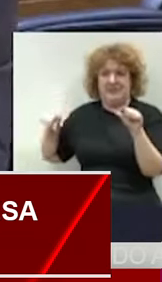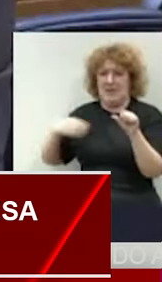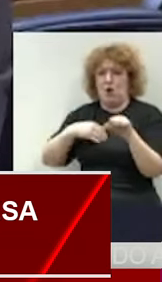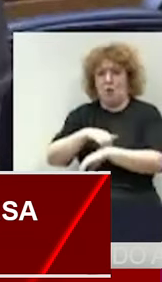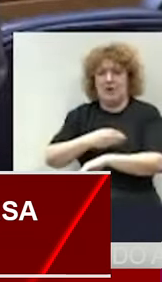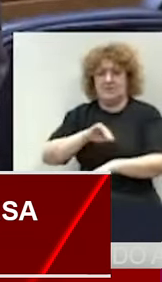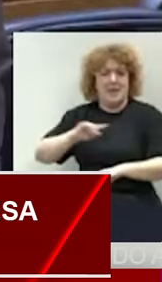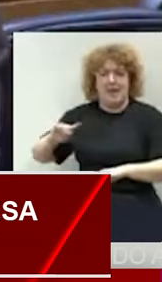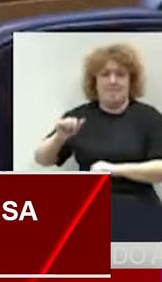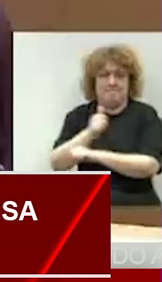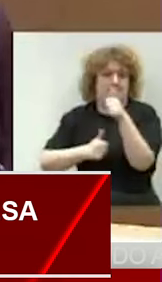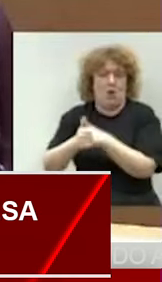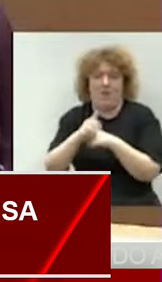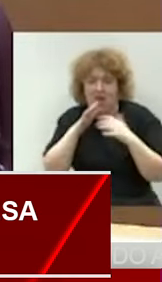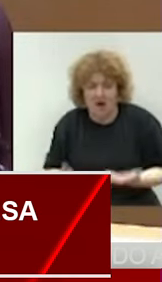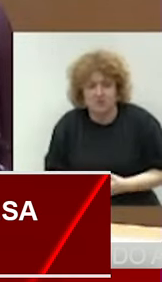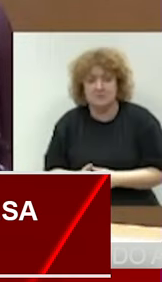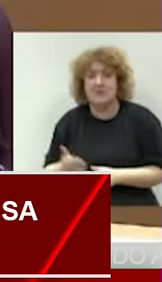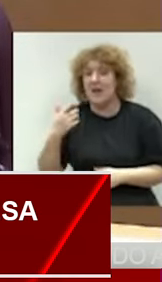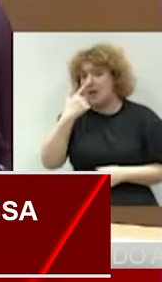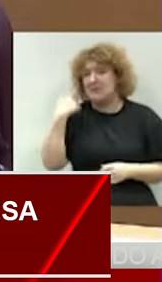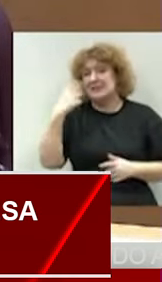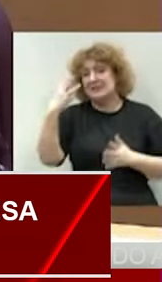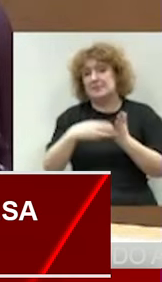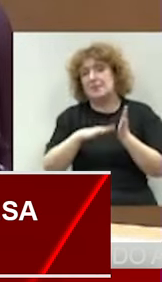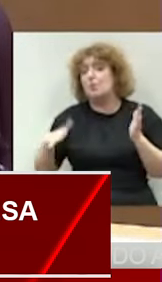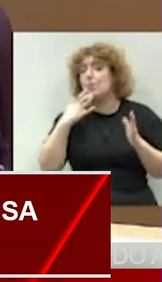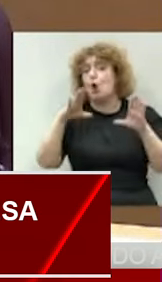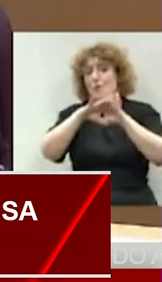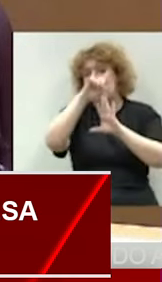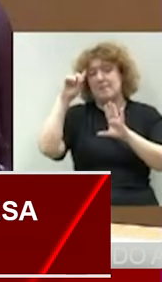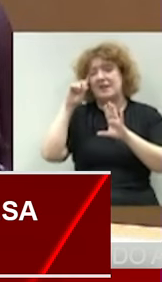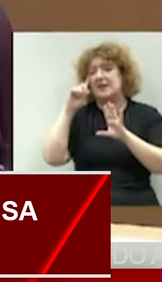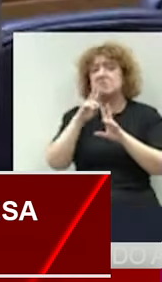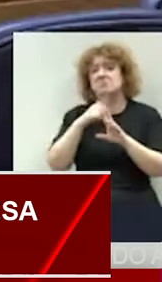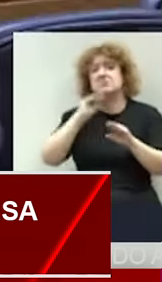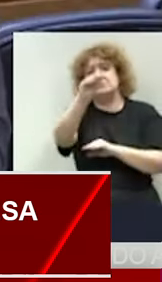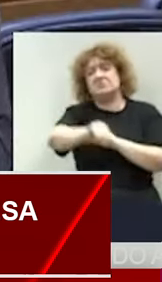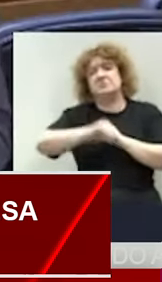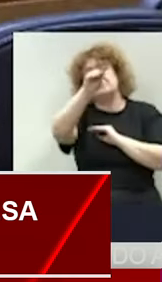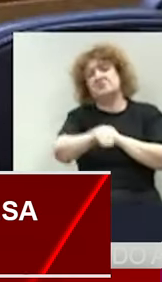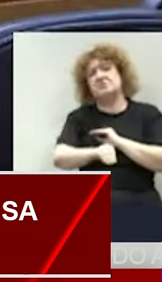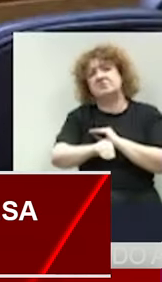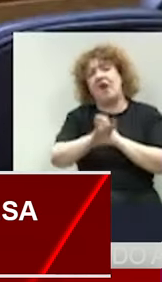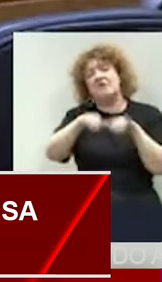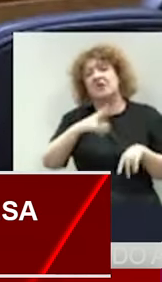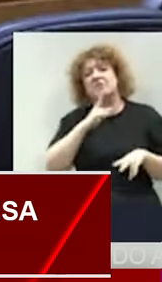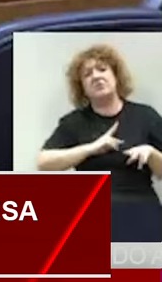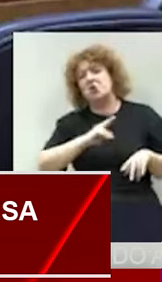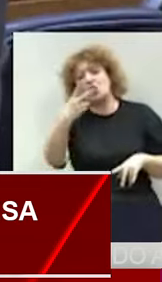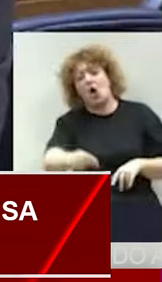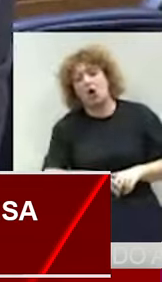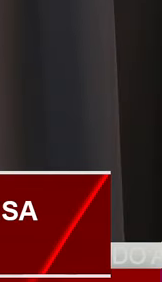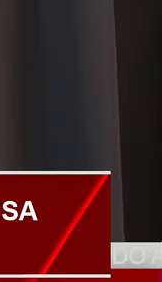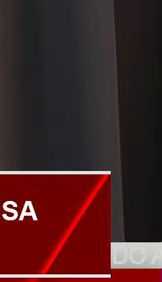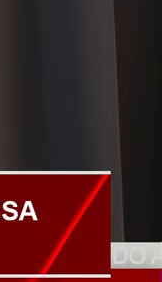bien el producto no es el adecuado, si no lo has pagado, no lo puedes pagar. Y si lo has pagado, tienes que iniciar inmediatamente un